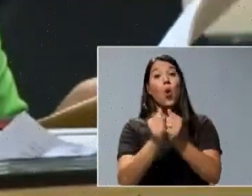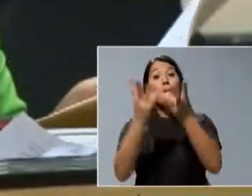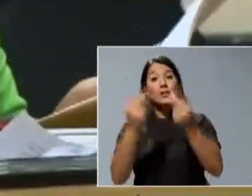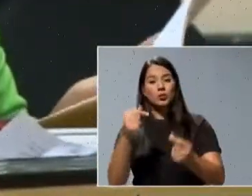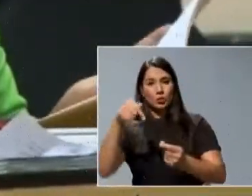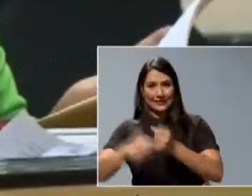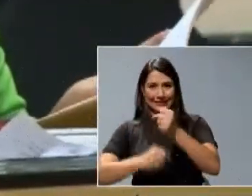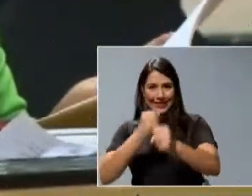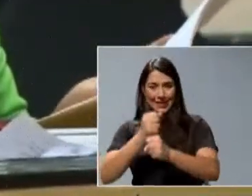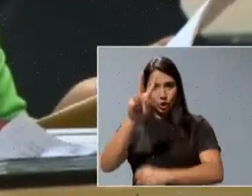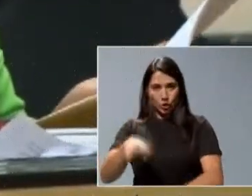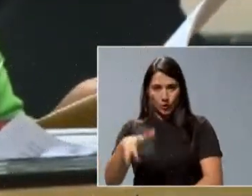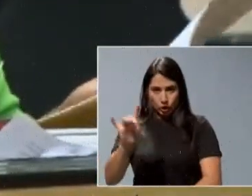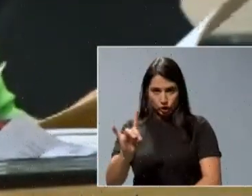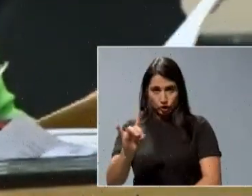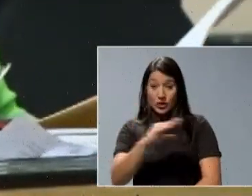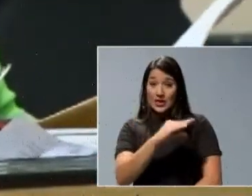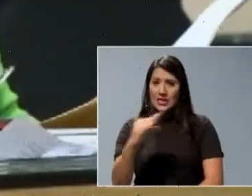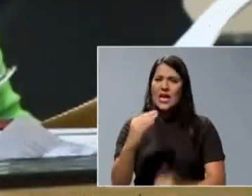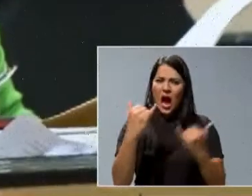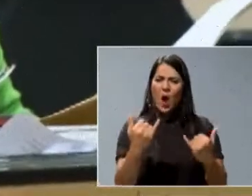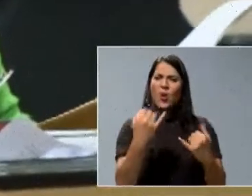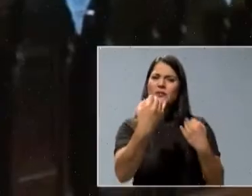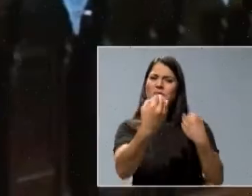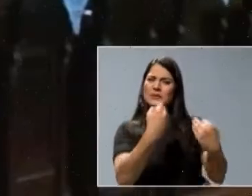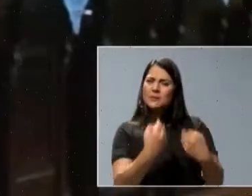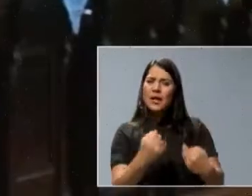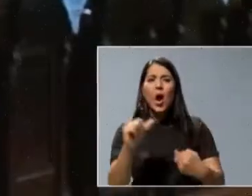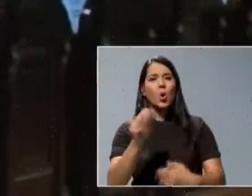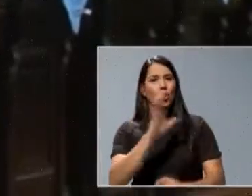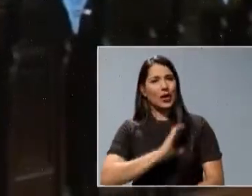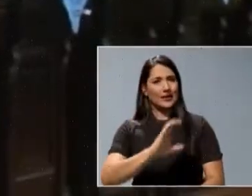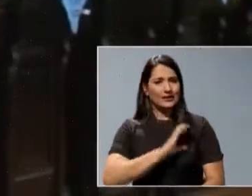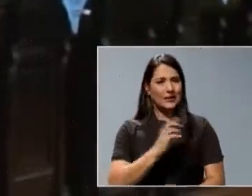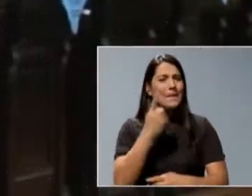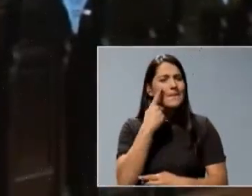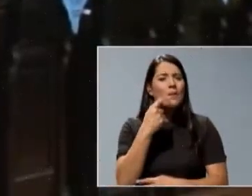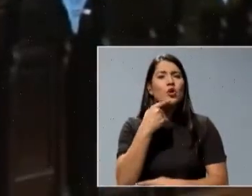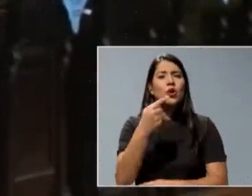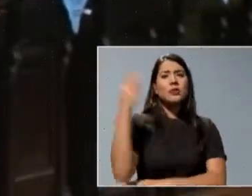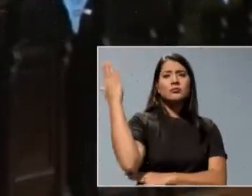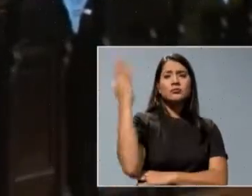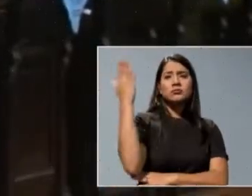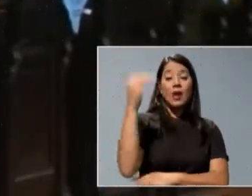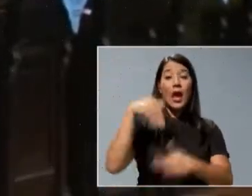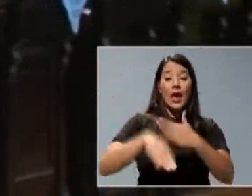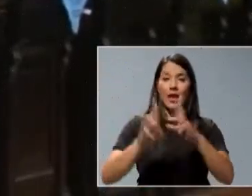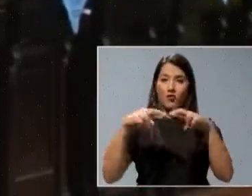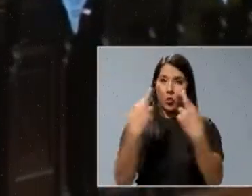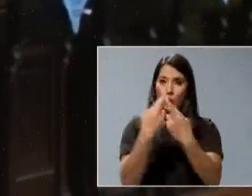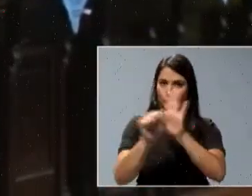el del 2018, y ella nos habla acerca de otras características. Esto fue en la exposición que hizo en la sesión del plenario.